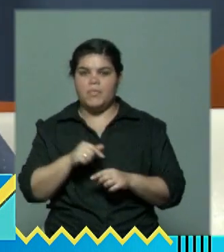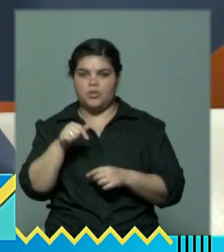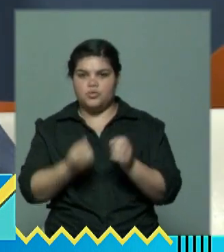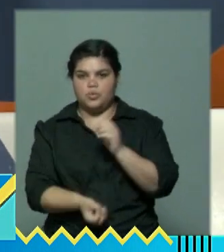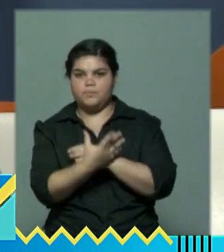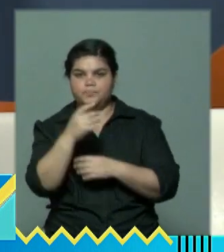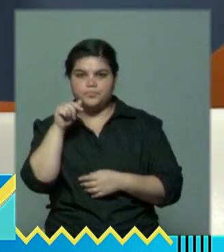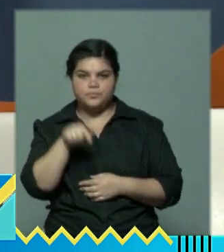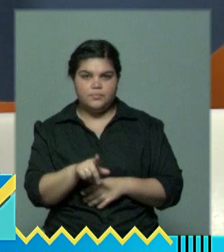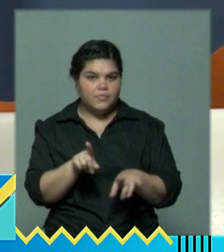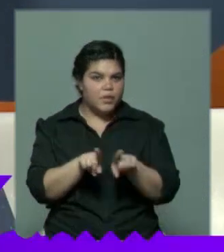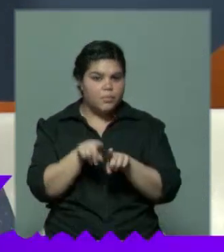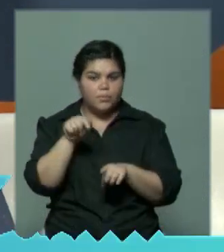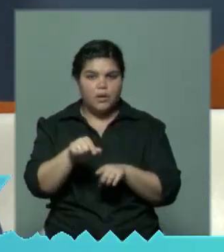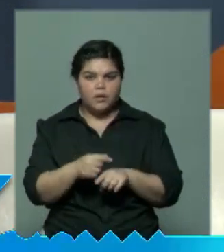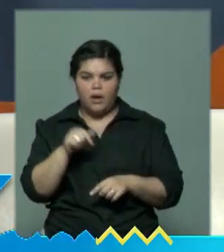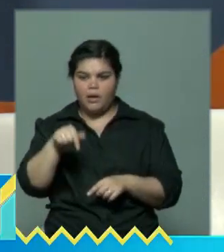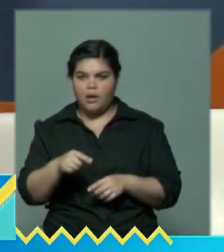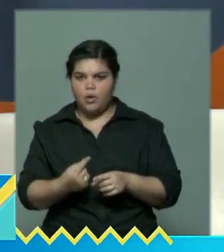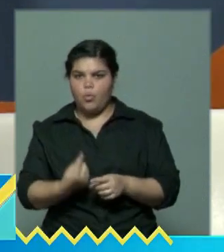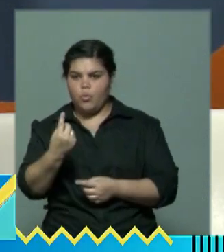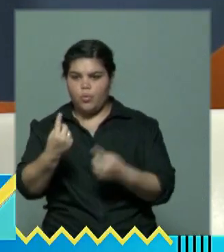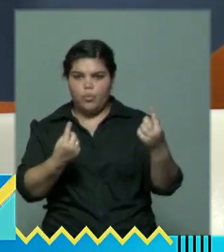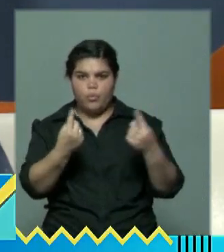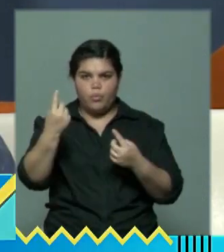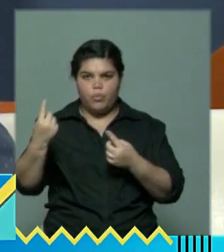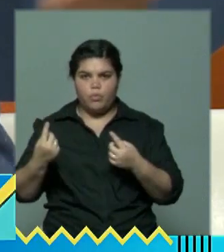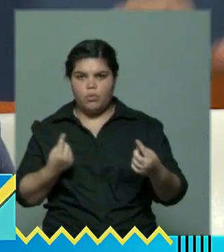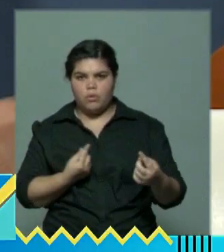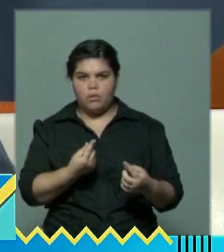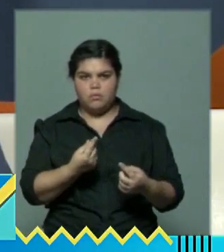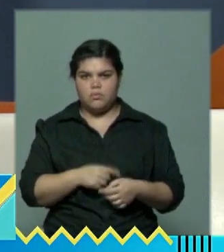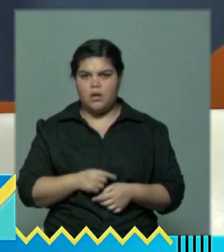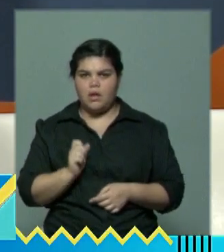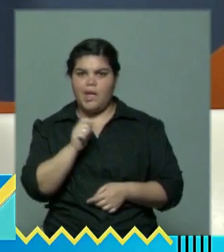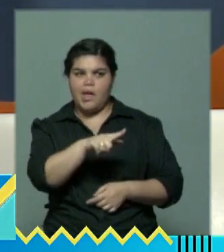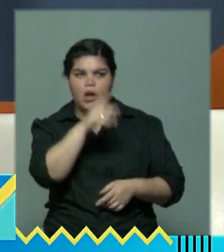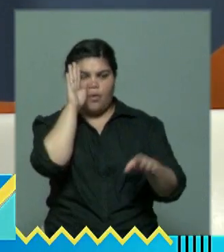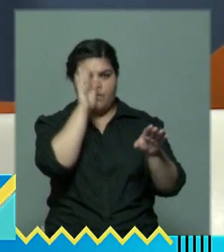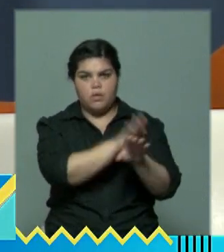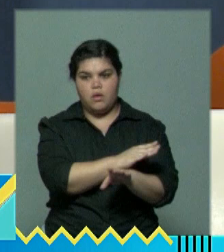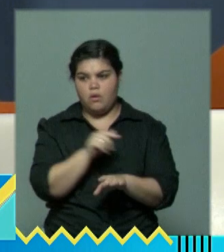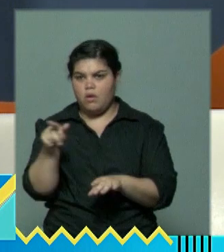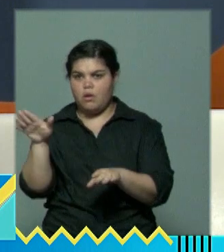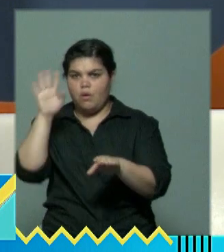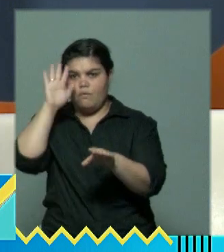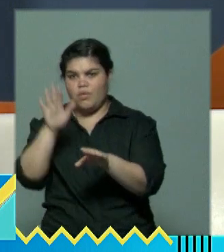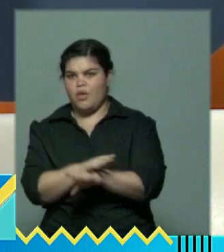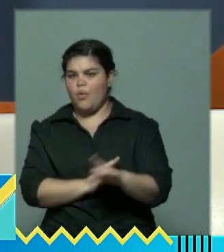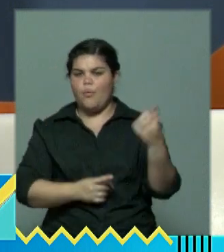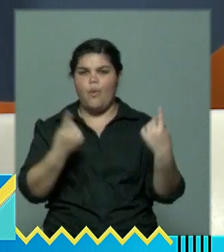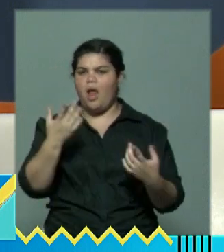que discutamos de a uno por empresa. Digo, me parece que hay un concepto, o el otro está equivocado o este está equivocado. Y con